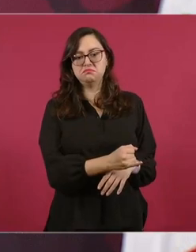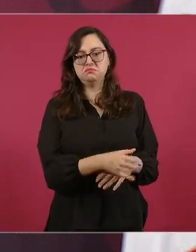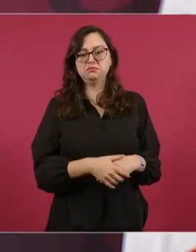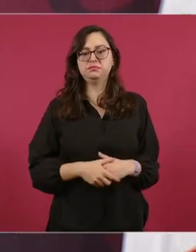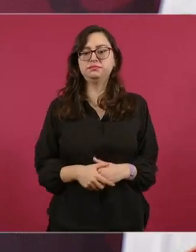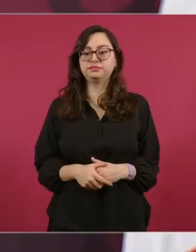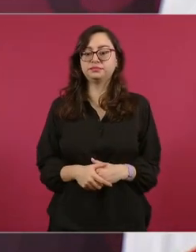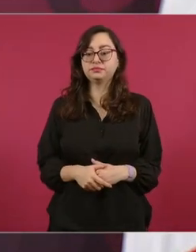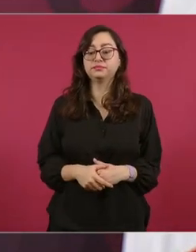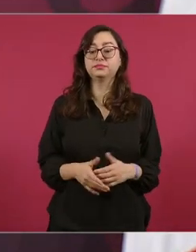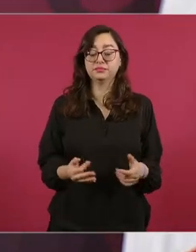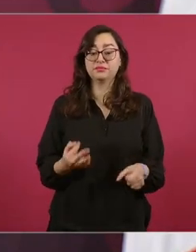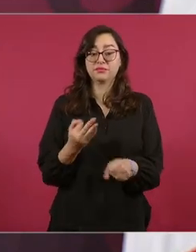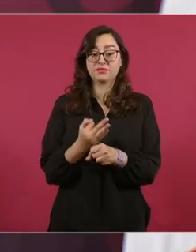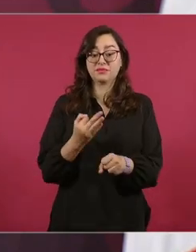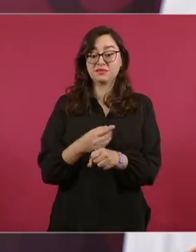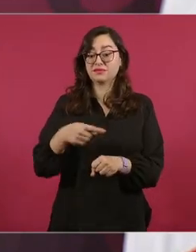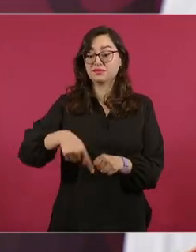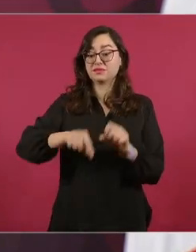está en su apogeo